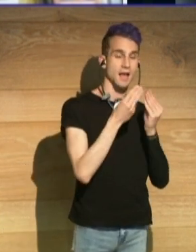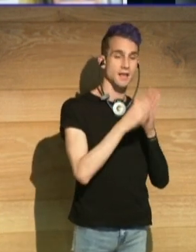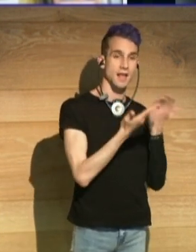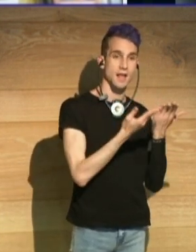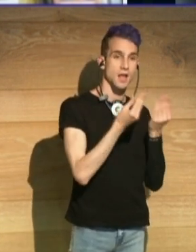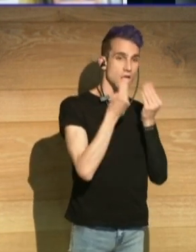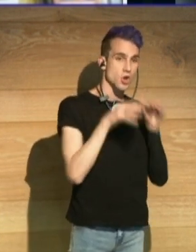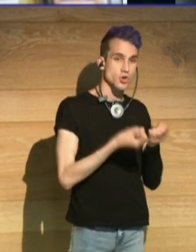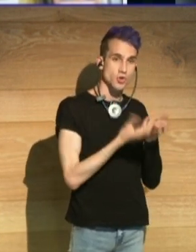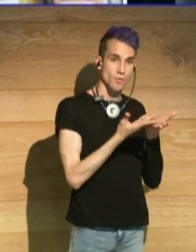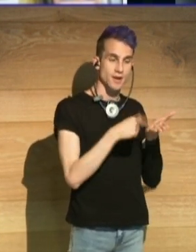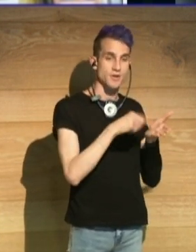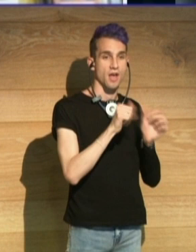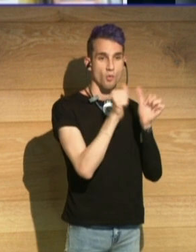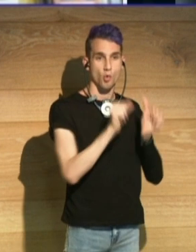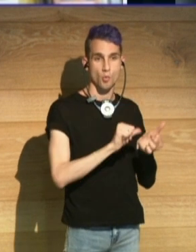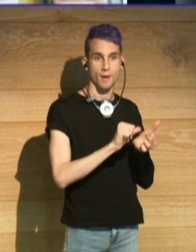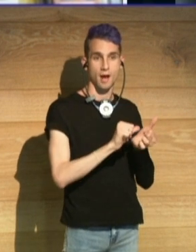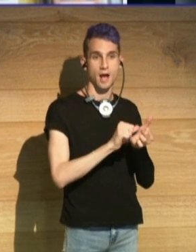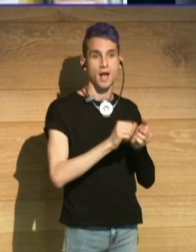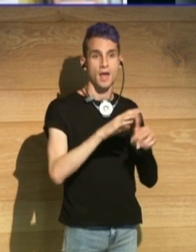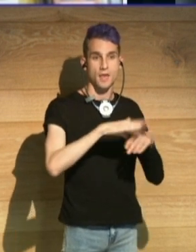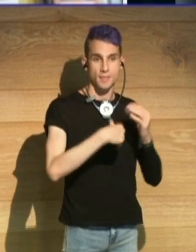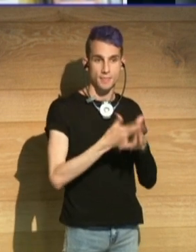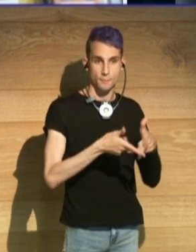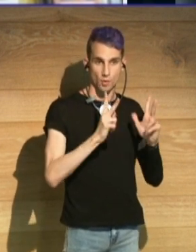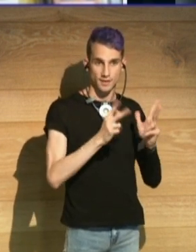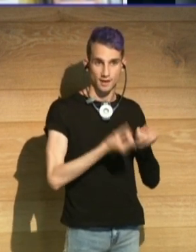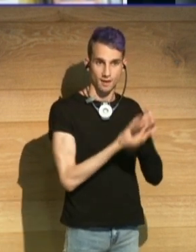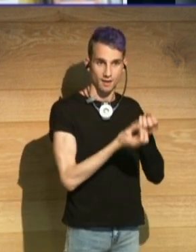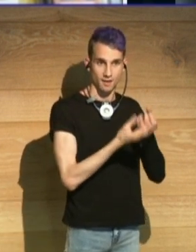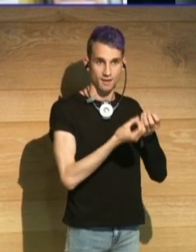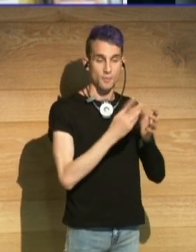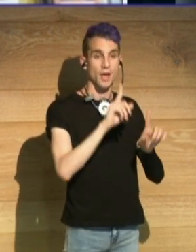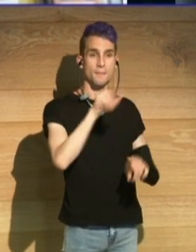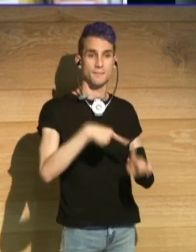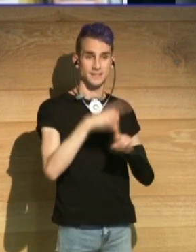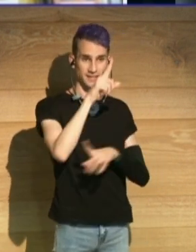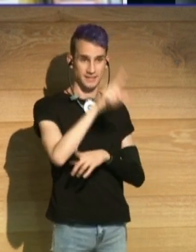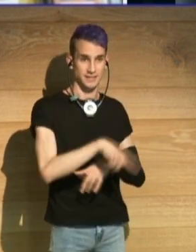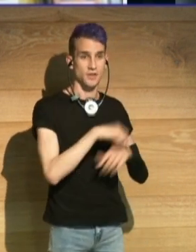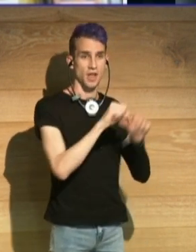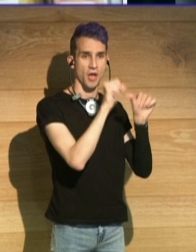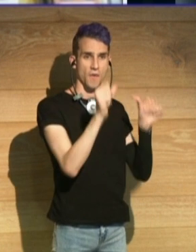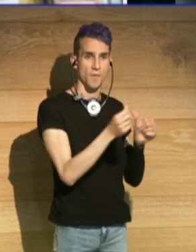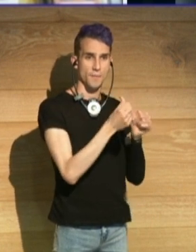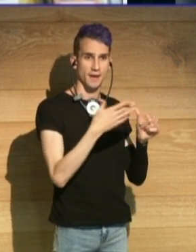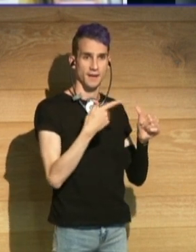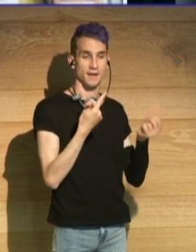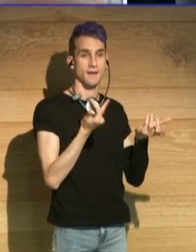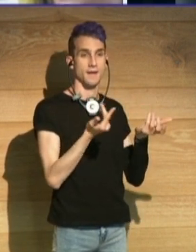literal más democrática que tenemos, pero también la forma que nos implica de forma mayor.